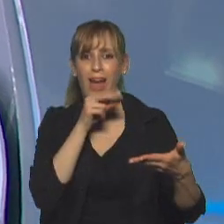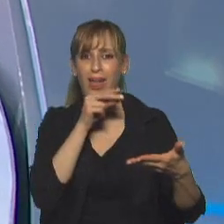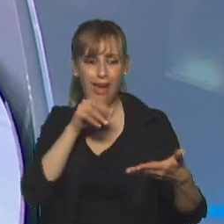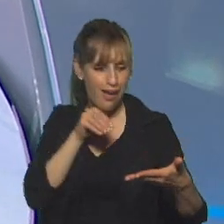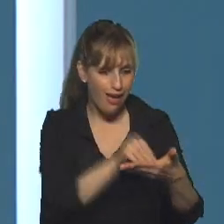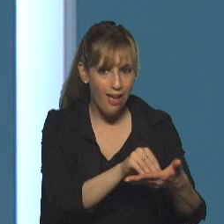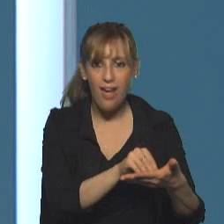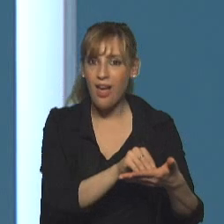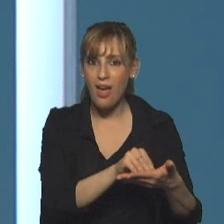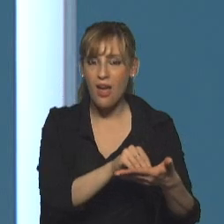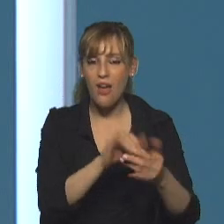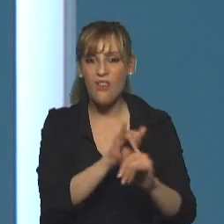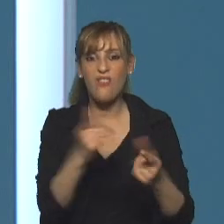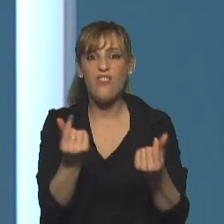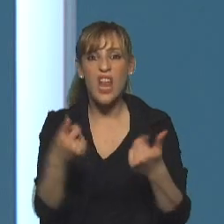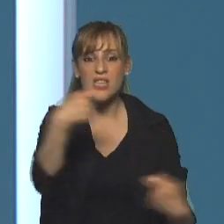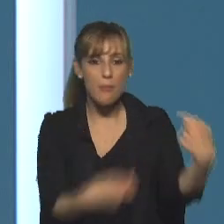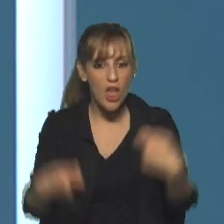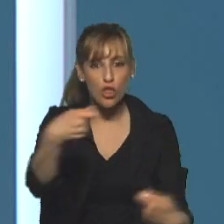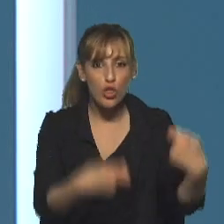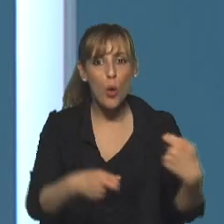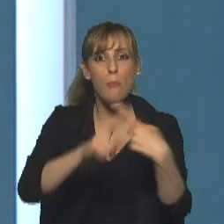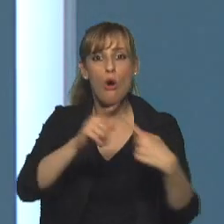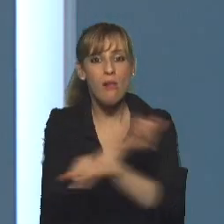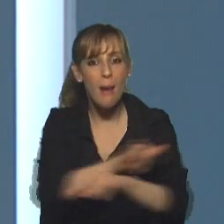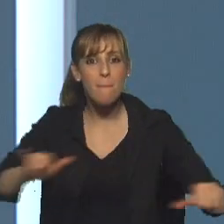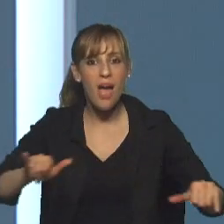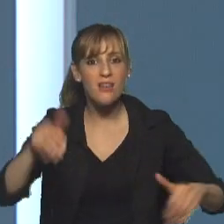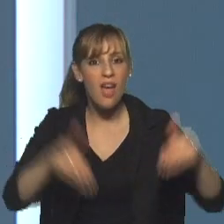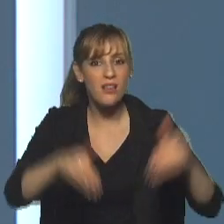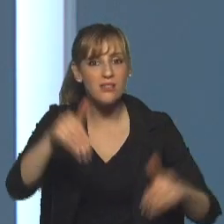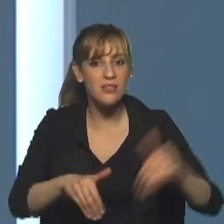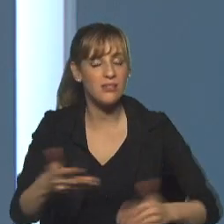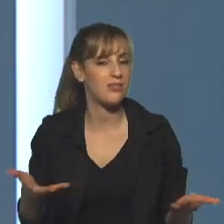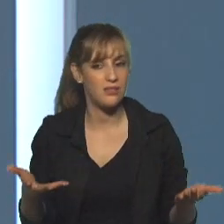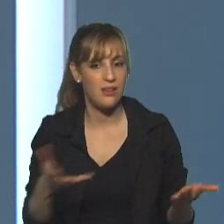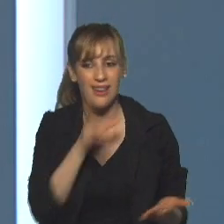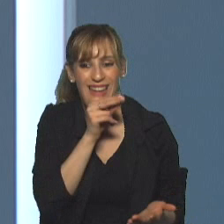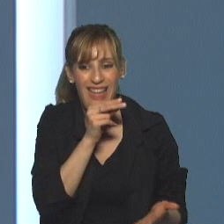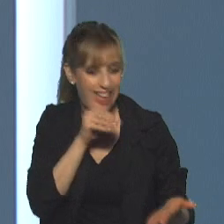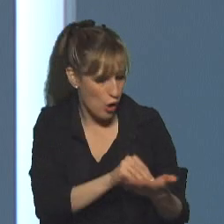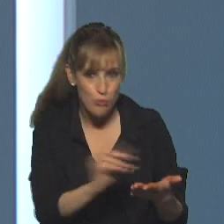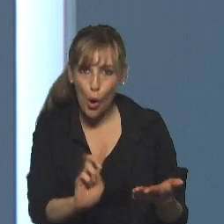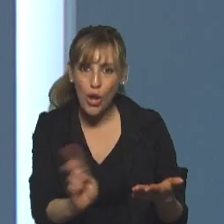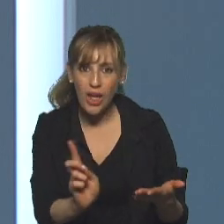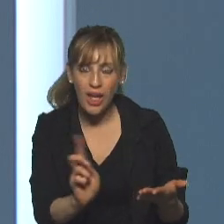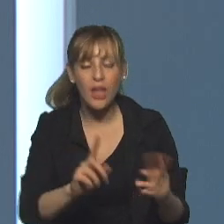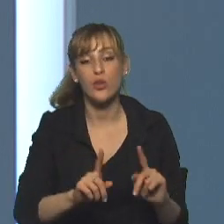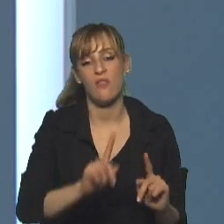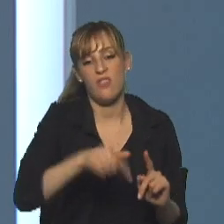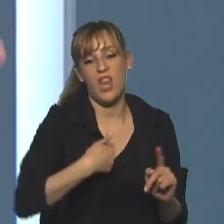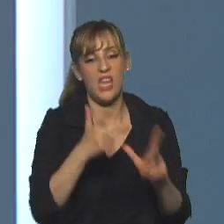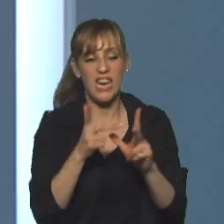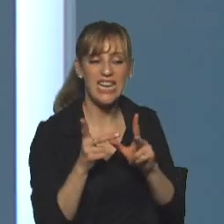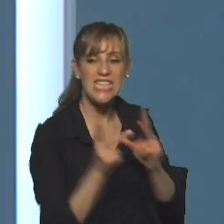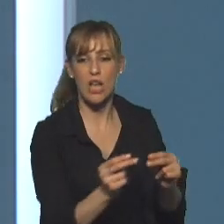campañas. Y por lo tanto se generó en la campaña del apruebo y del rechazo una asimetría en donde los partidarios del rechazo, que eran una, entre